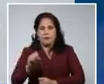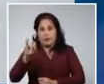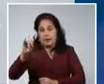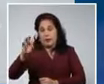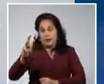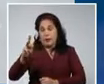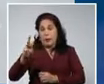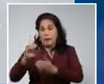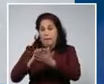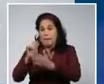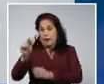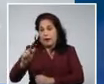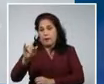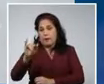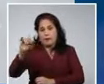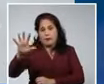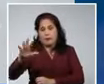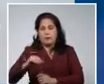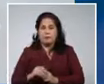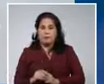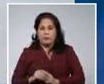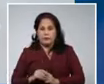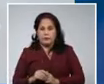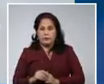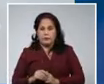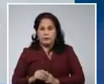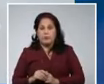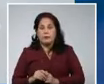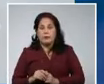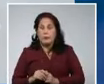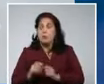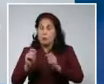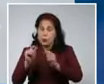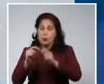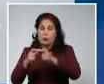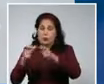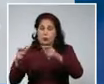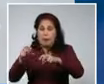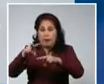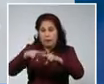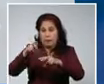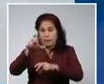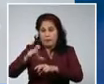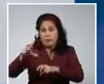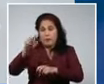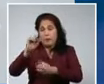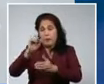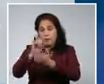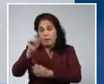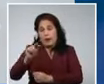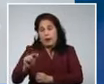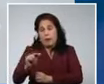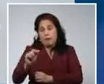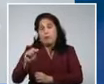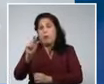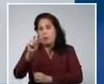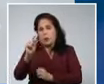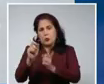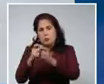Mayabeque 65, provincias que han ido incrementando la incidencia de casos